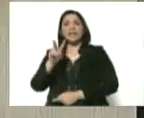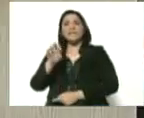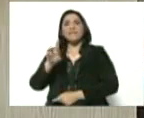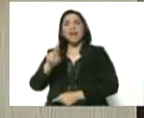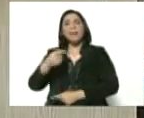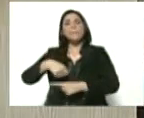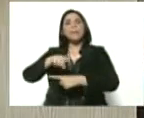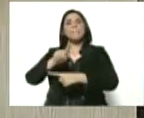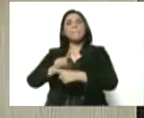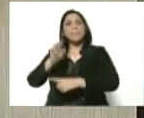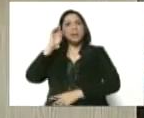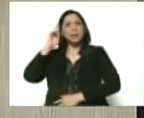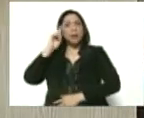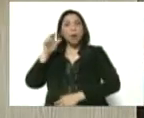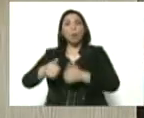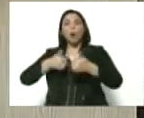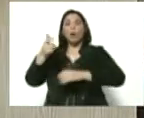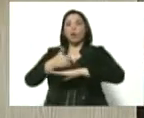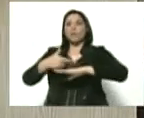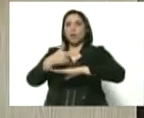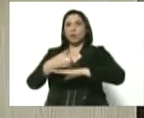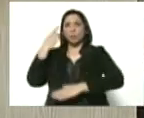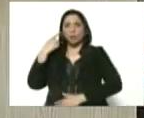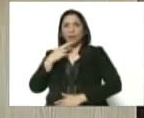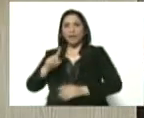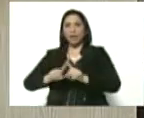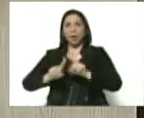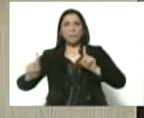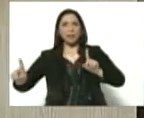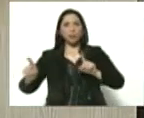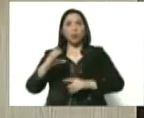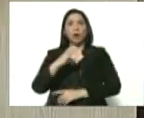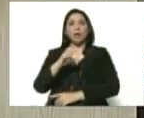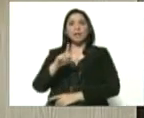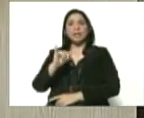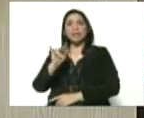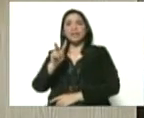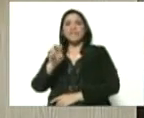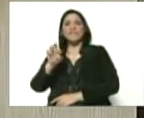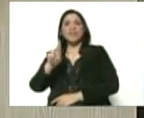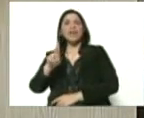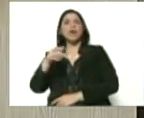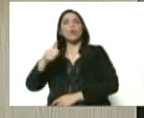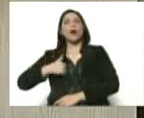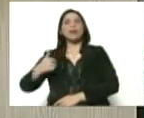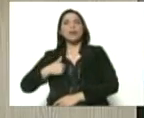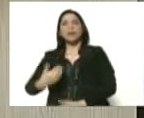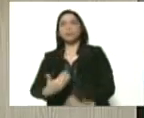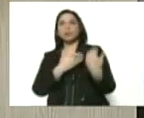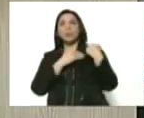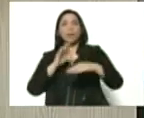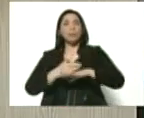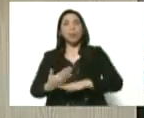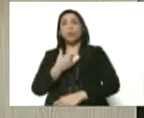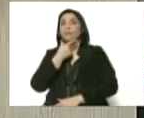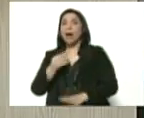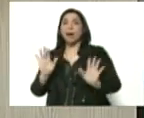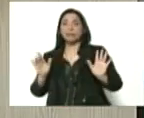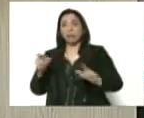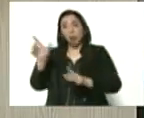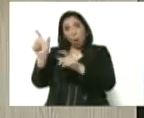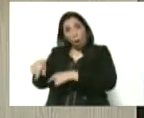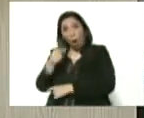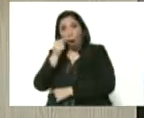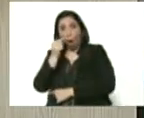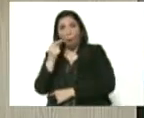la cual el gobierno bolivariano apartó a Cliver Alcalá Cordones de cualquier responsabilidad, porque sencillamente era un